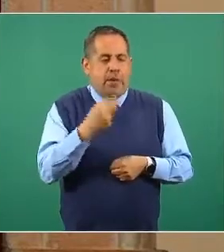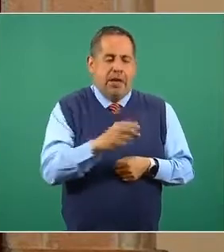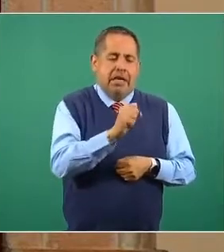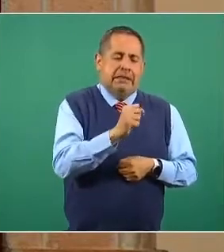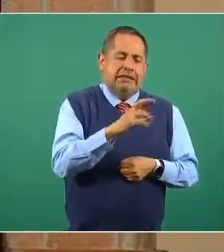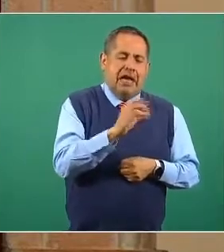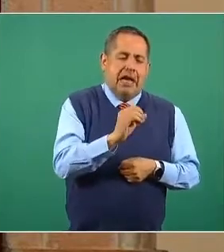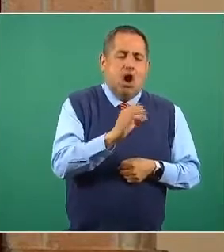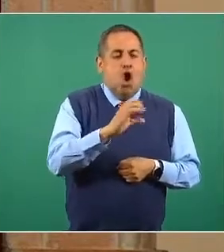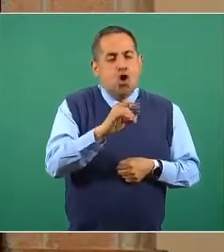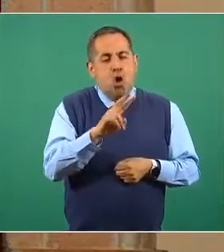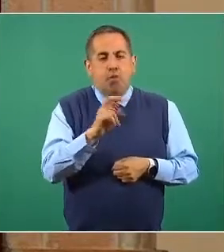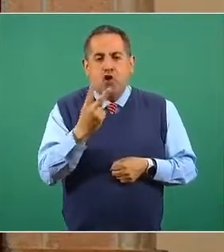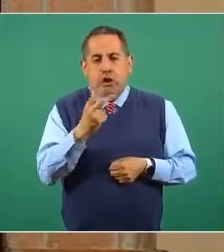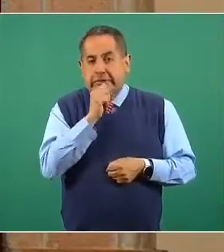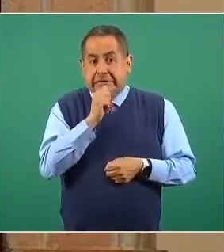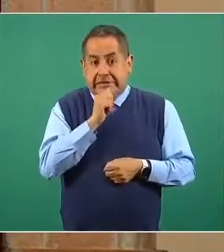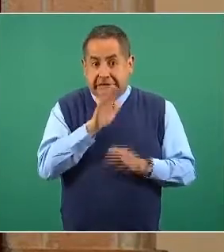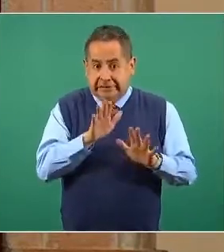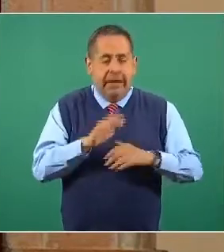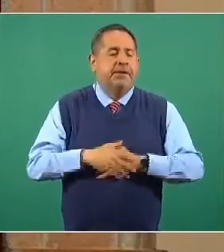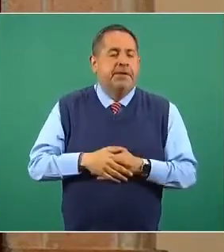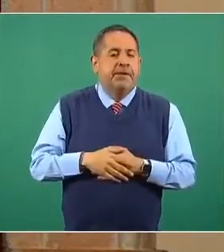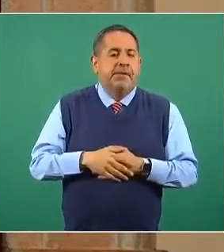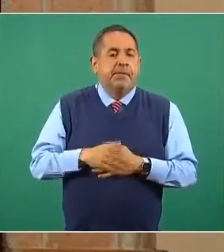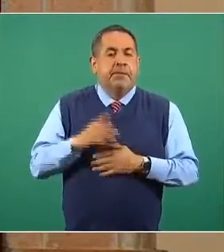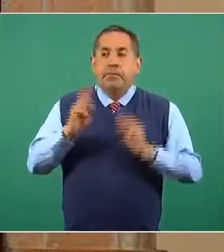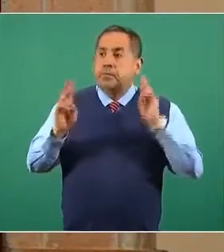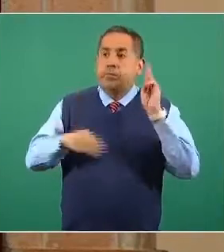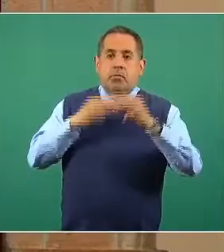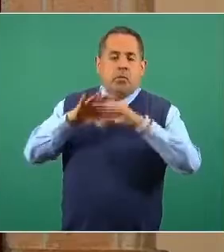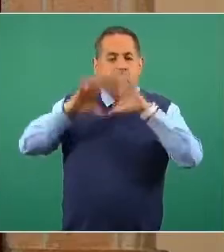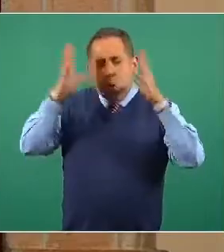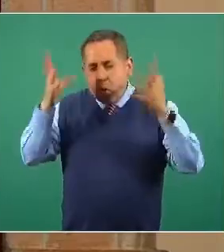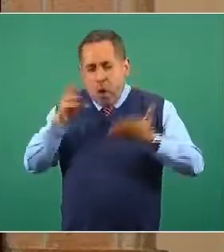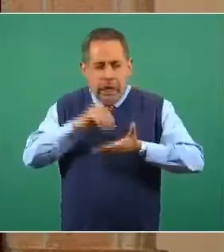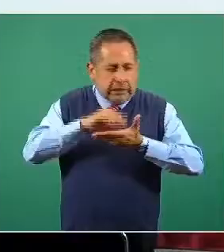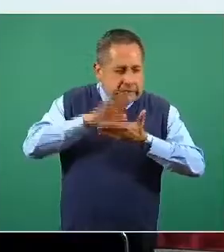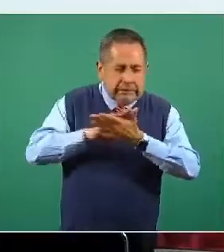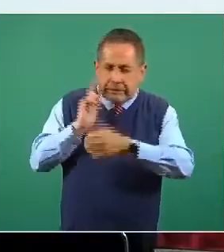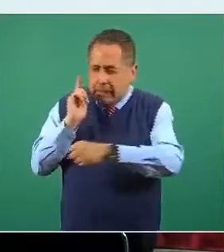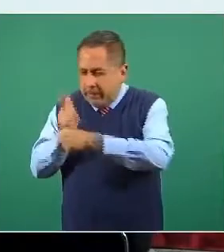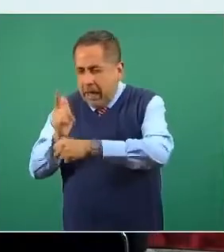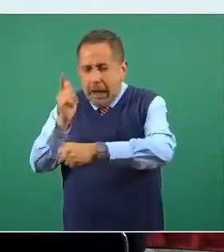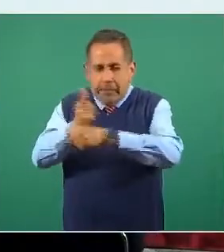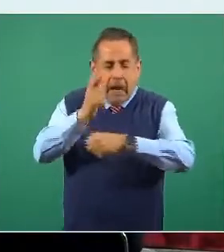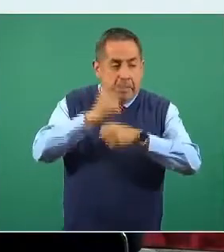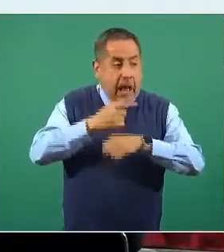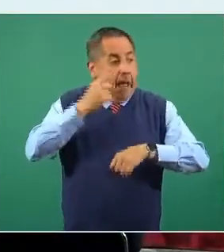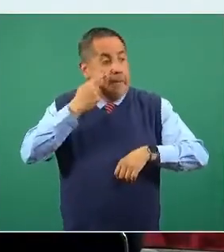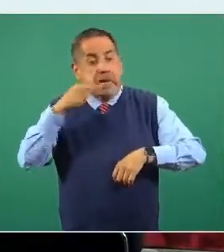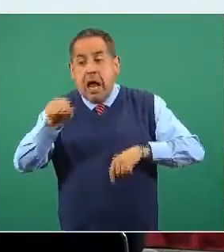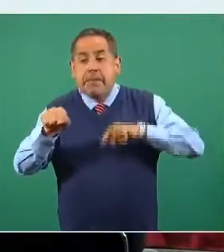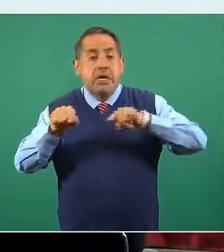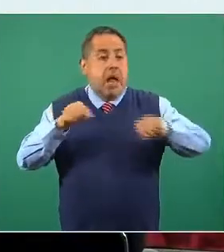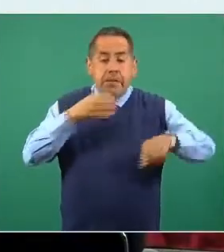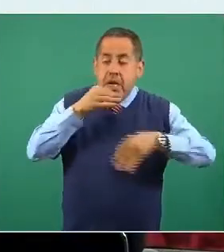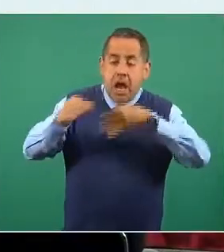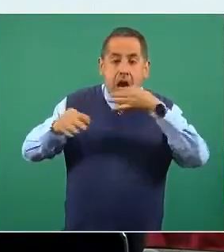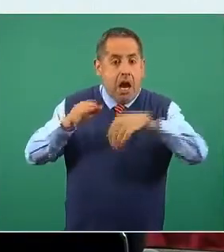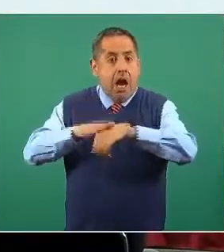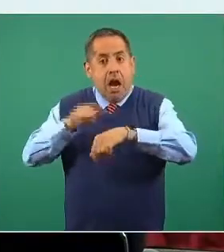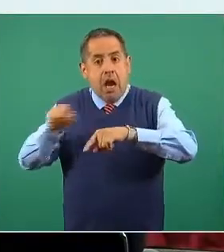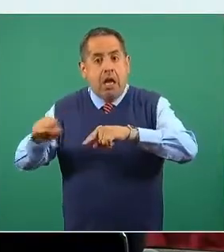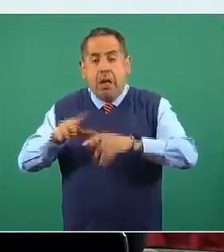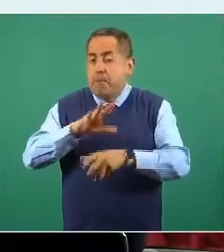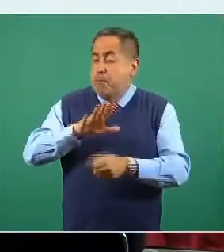SARS-CoV-2, cuando en ese momento a nivel mundial se tenían registrados y notificados prácticamente la totalidad de